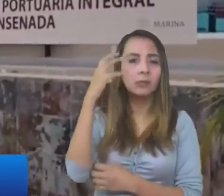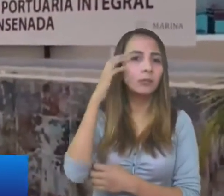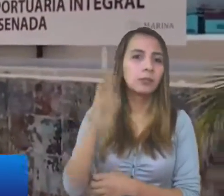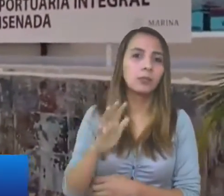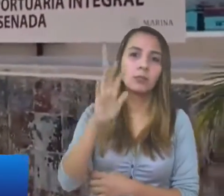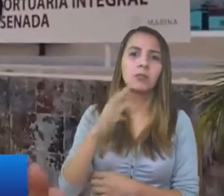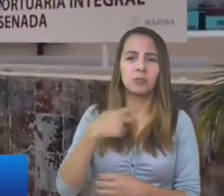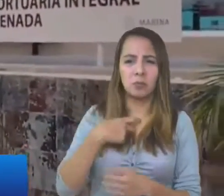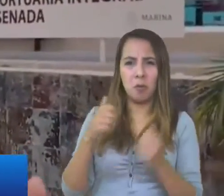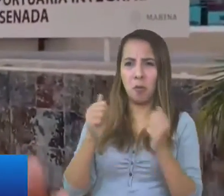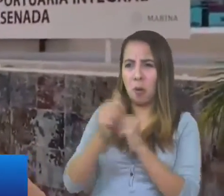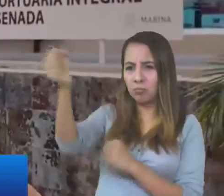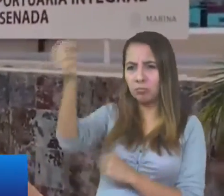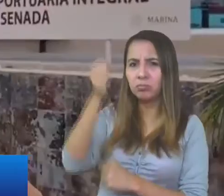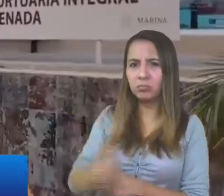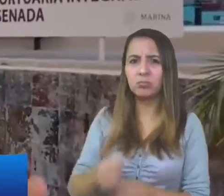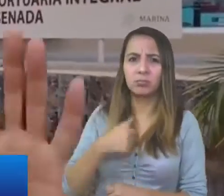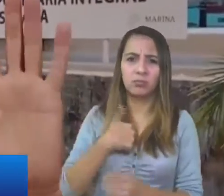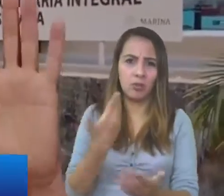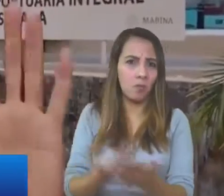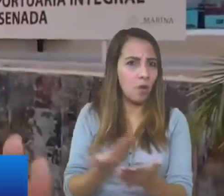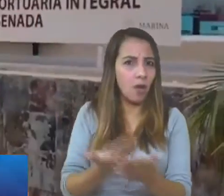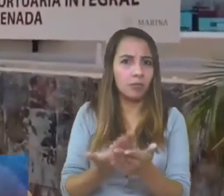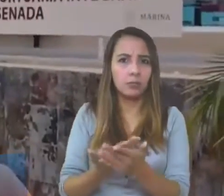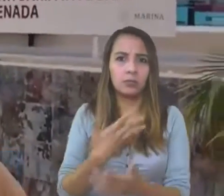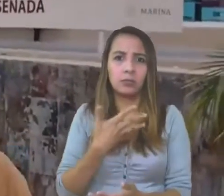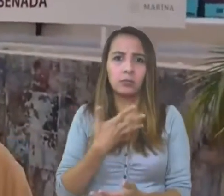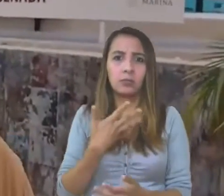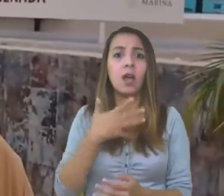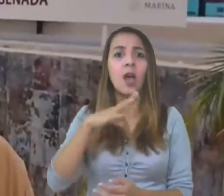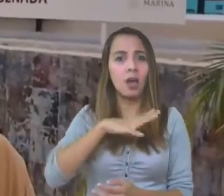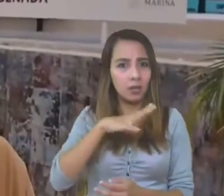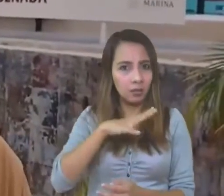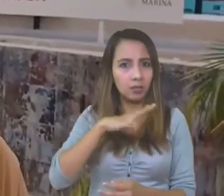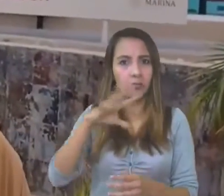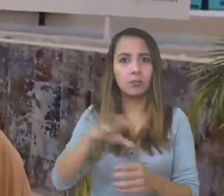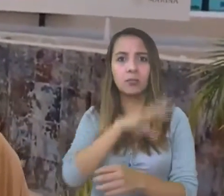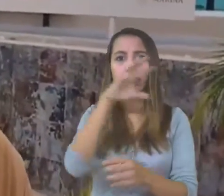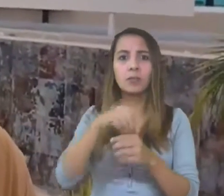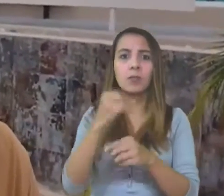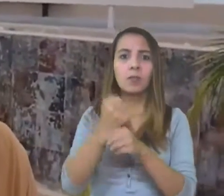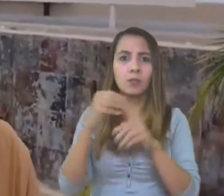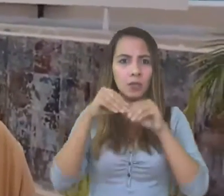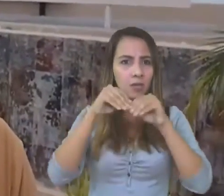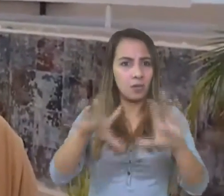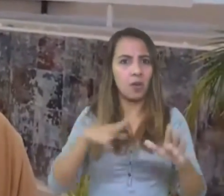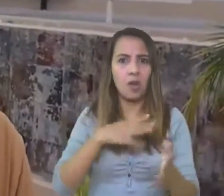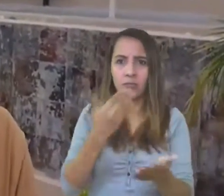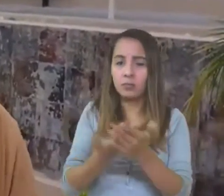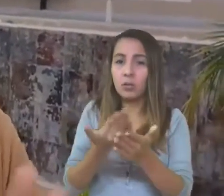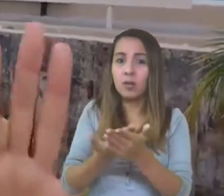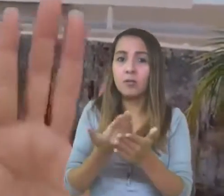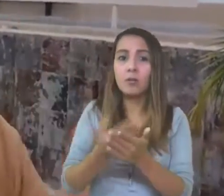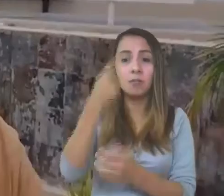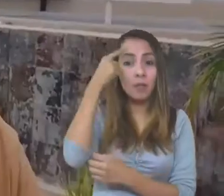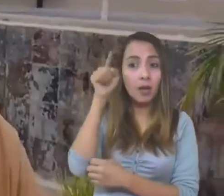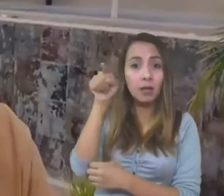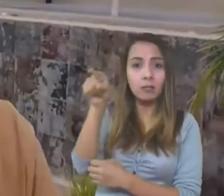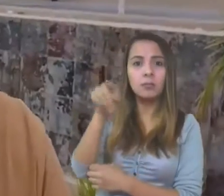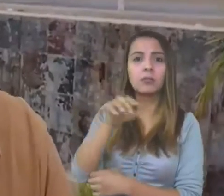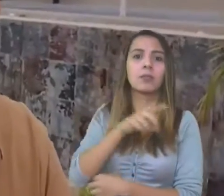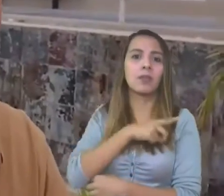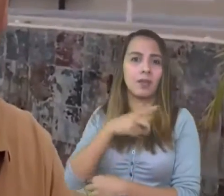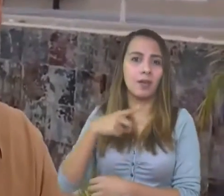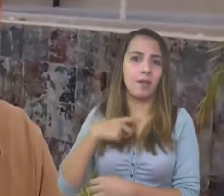él se lo puedo decir y tengo con qué demostrarle, porque hay información bien sustentable para que él ya hubiera